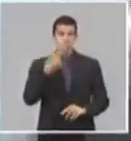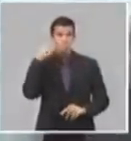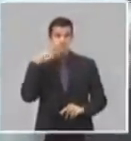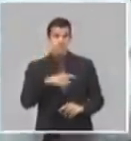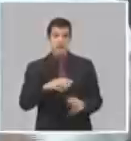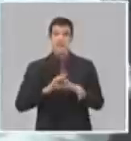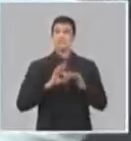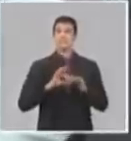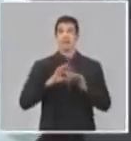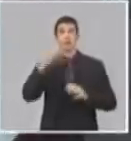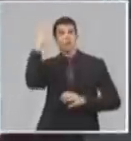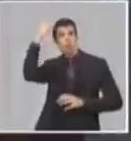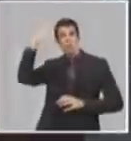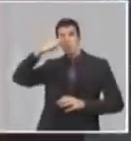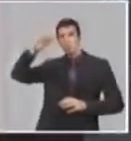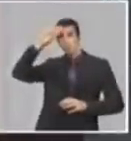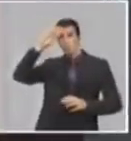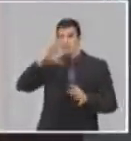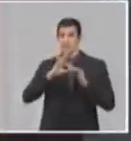les preocupa, entre comillas,